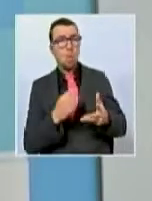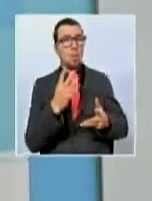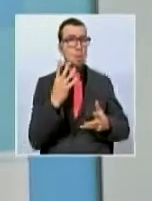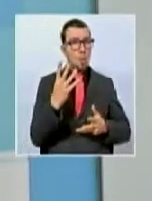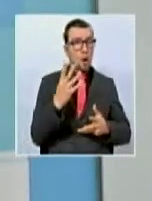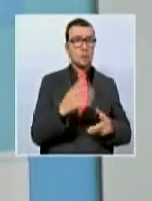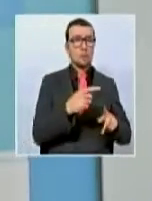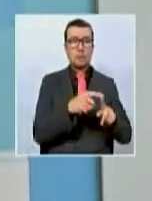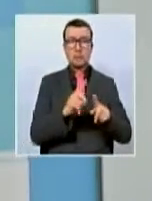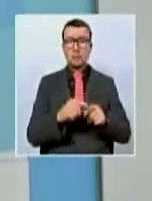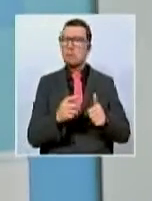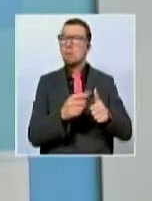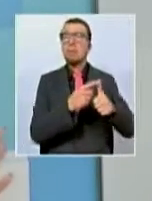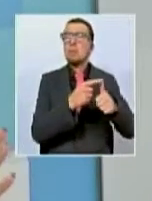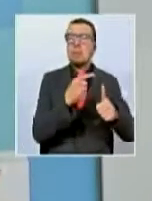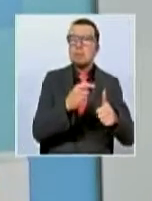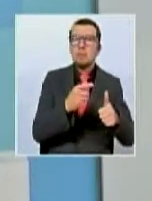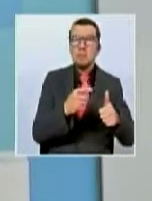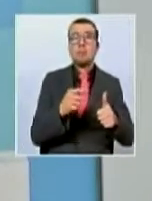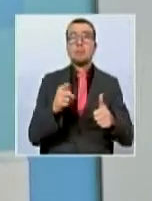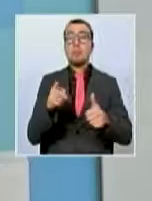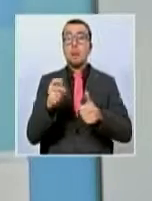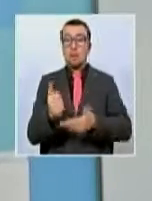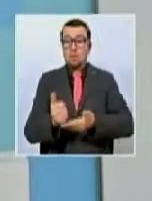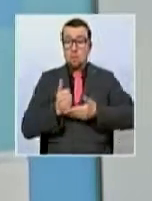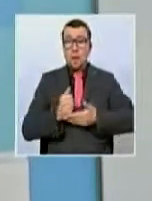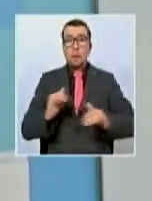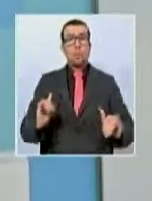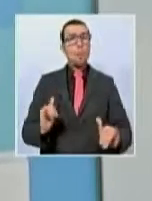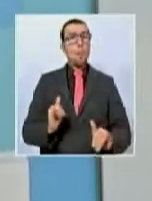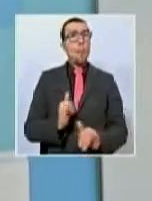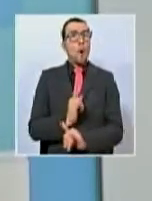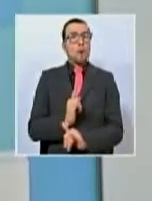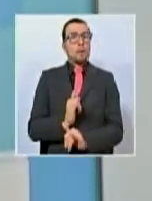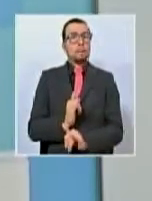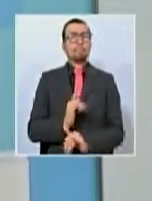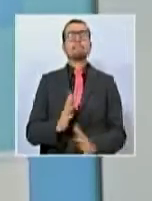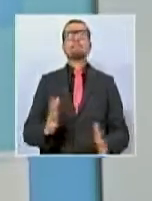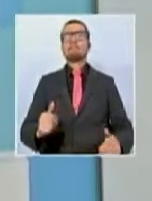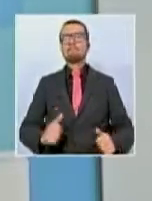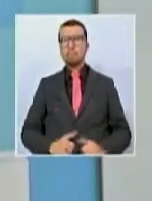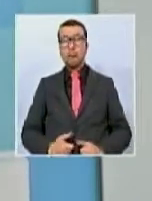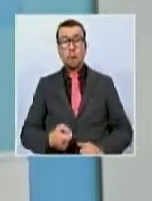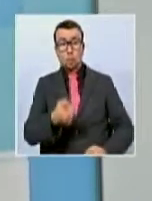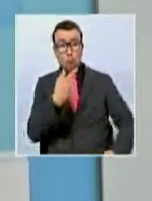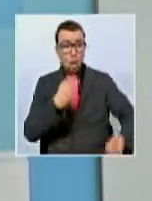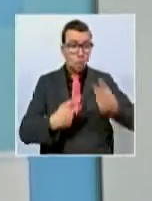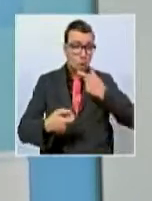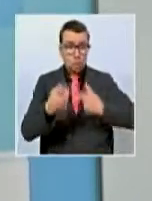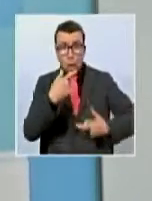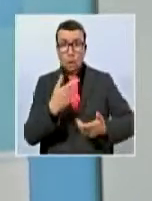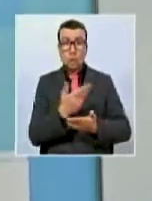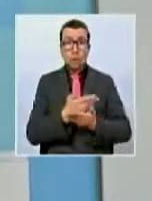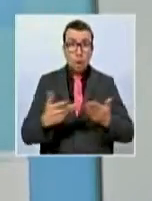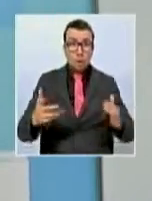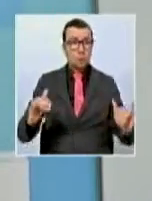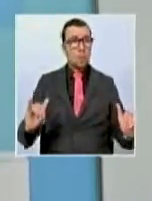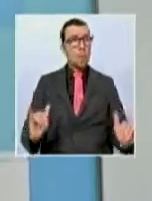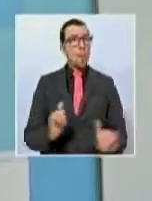cuatro bondades especiales. La primera, para bajar de peso. Definitivamente el tema de reducción de peso es un tema